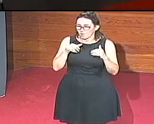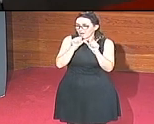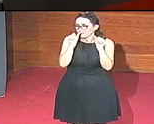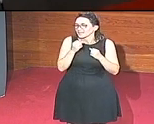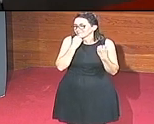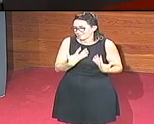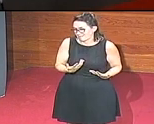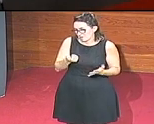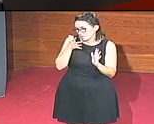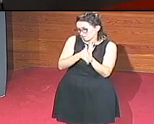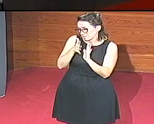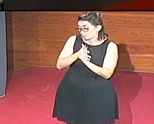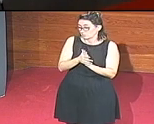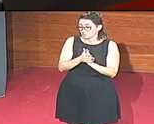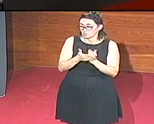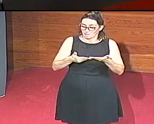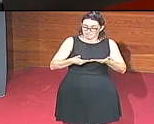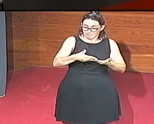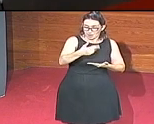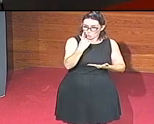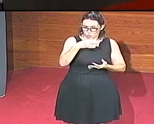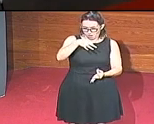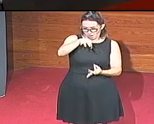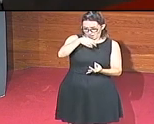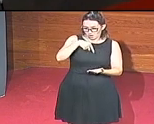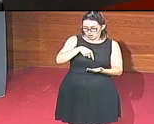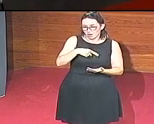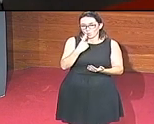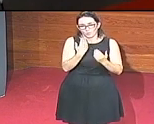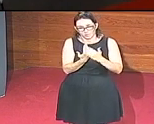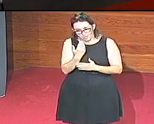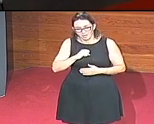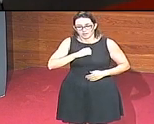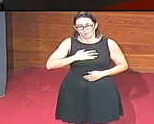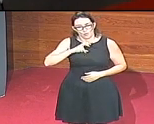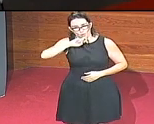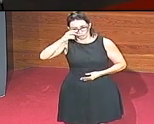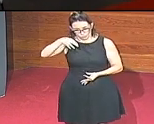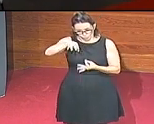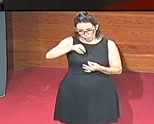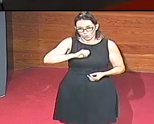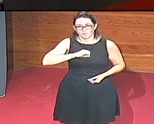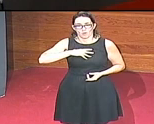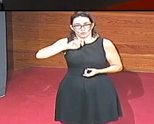cada una de estas páginas sólo una iba saliendo cada día de del torneo